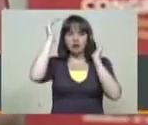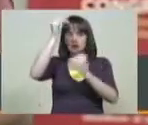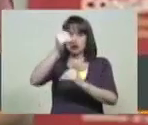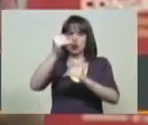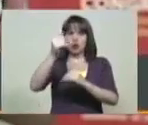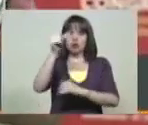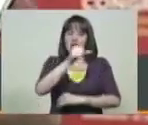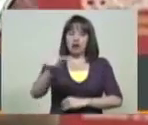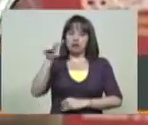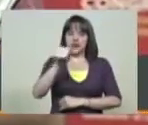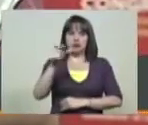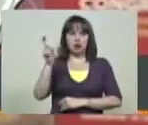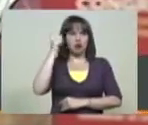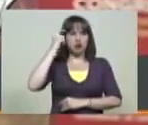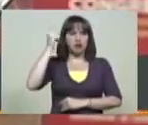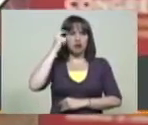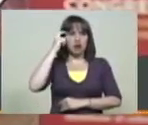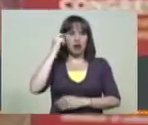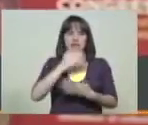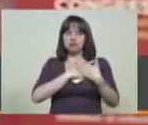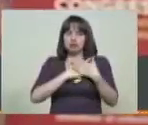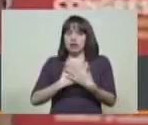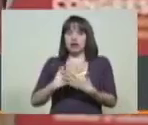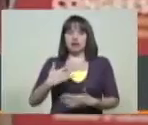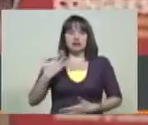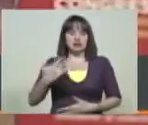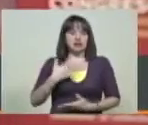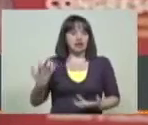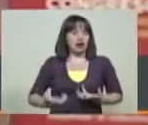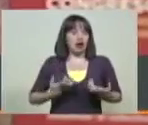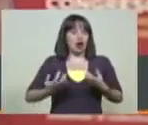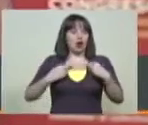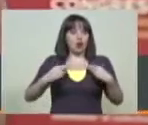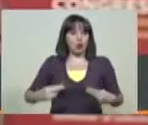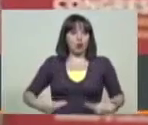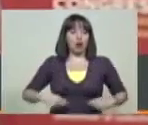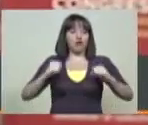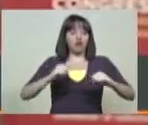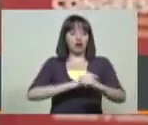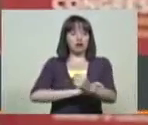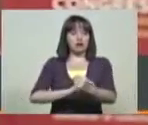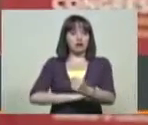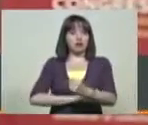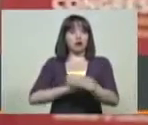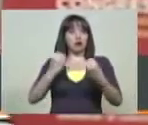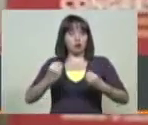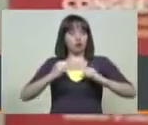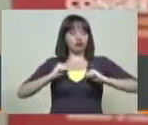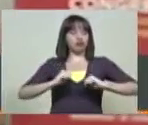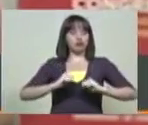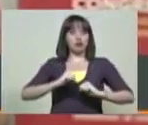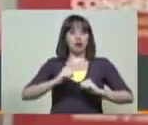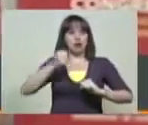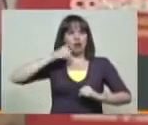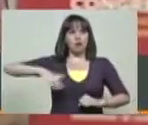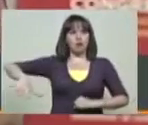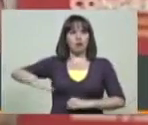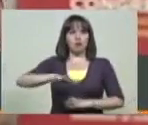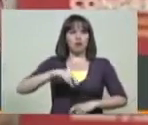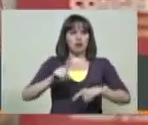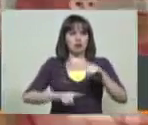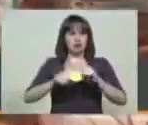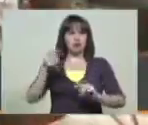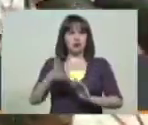todos esos días que nos han permitido sentir el calor humano el coraje y la firmeza de este pueblo valioso